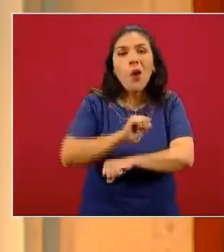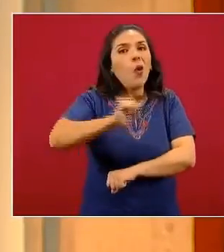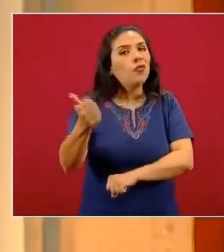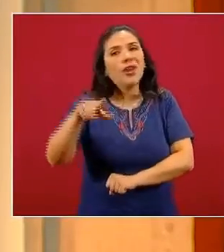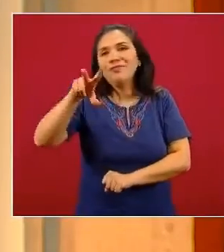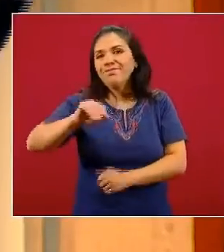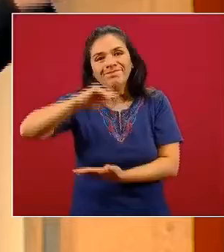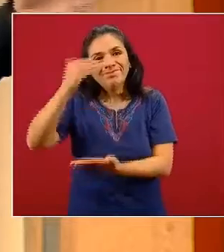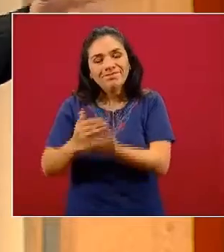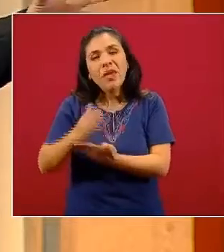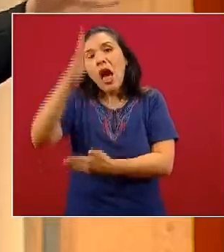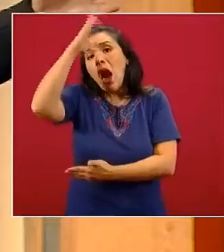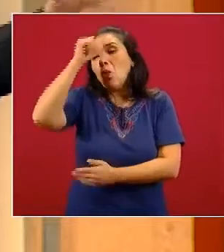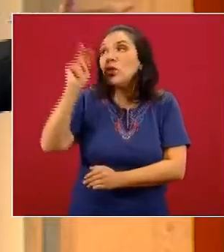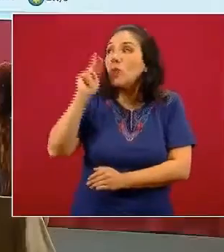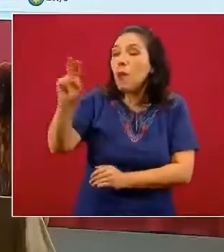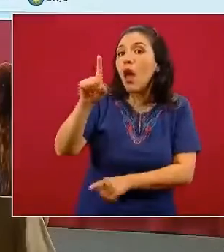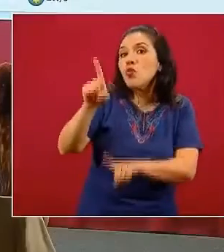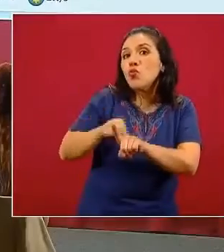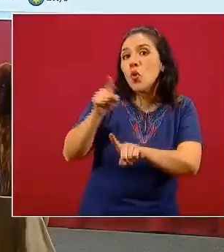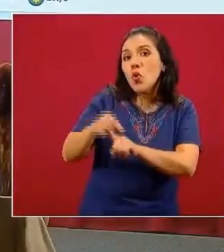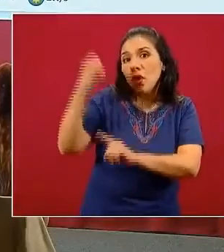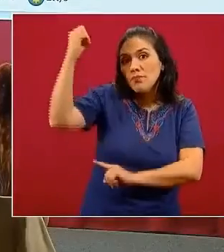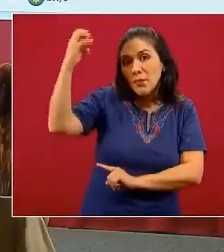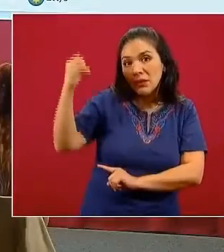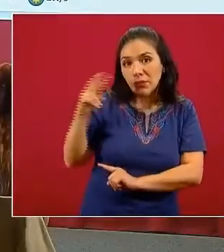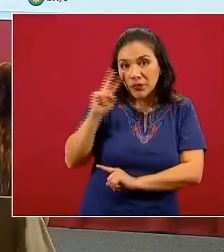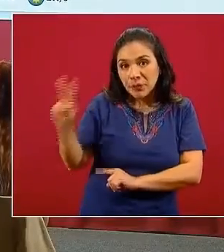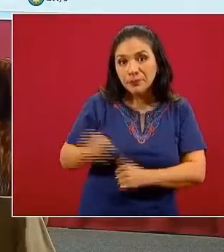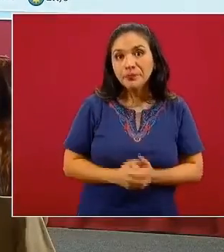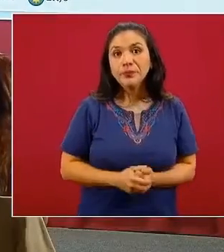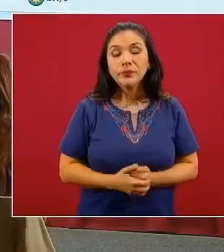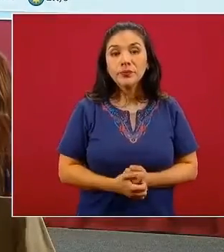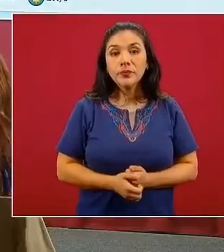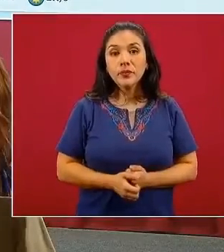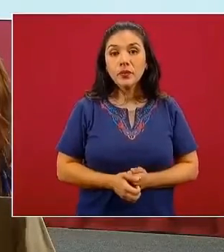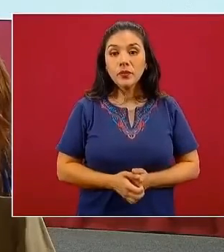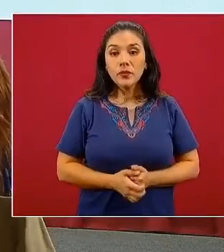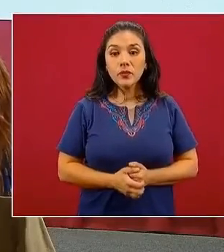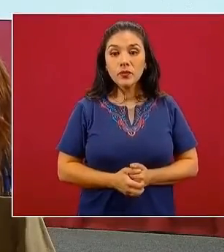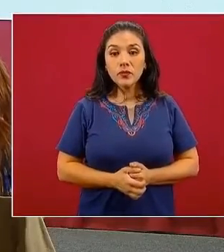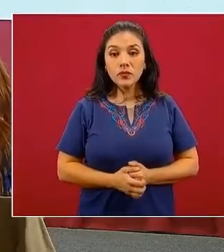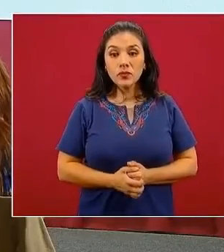no, de acuerdo a esta estimación de riesgo. La siguiente.